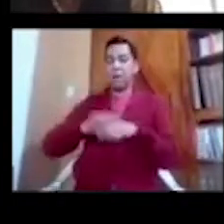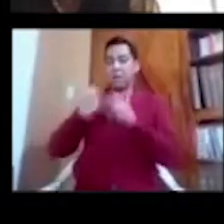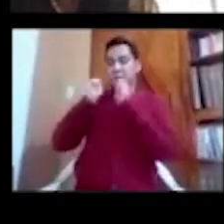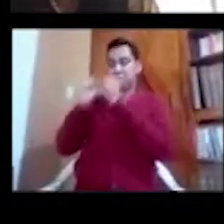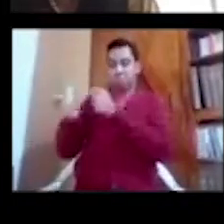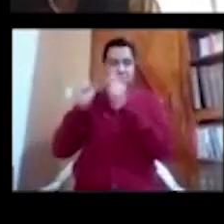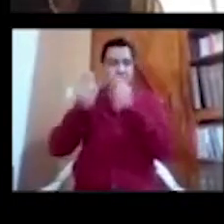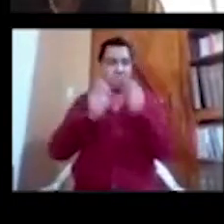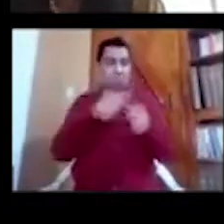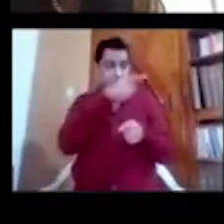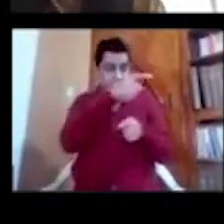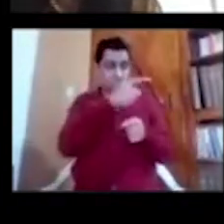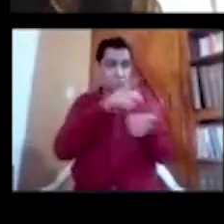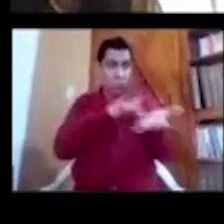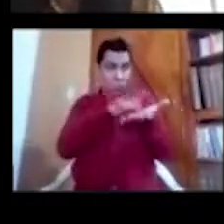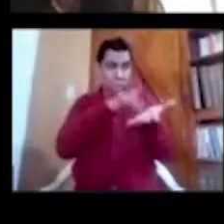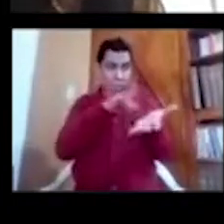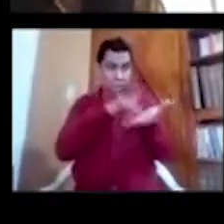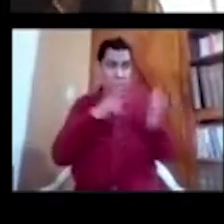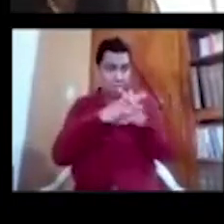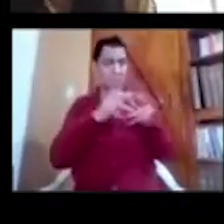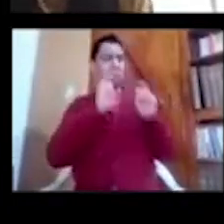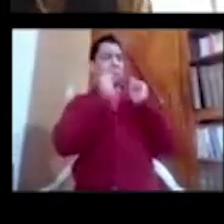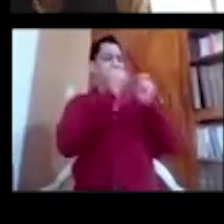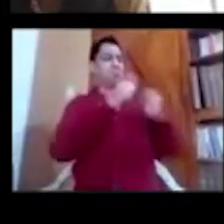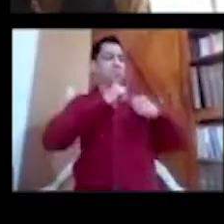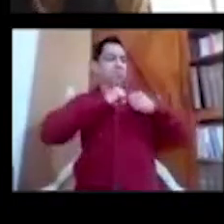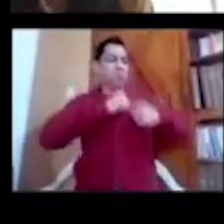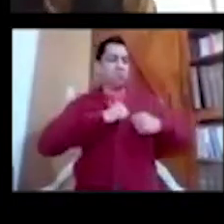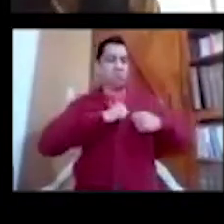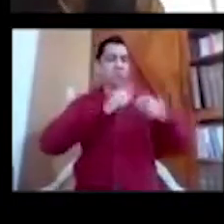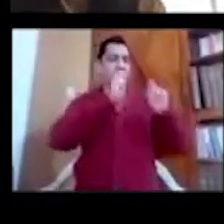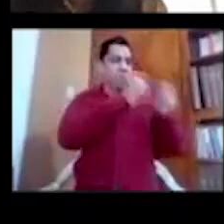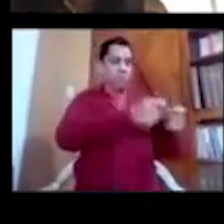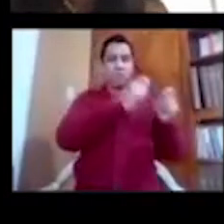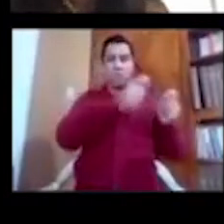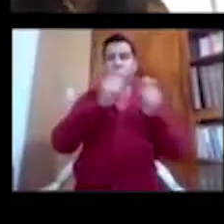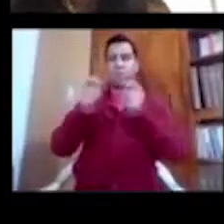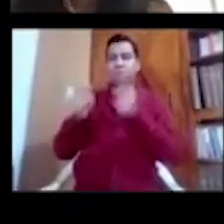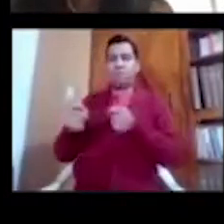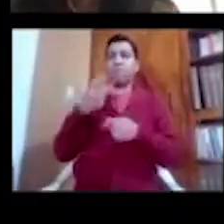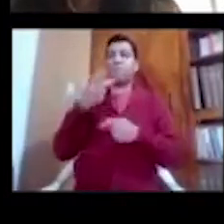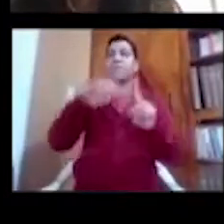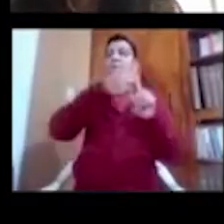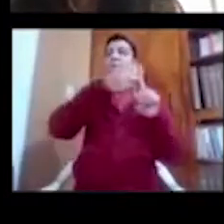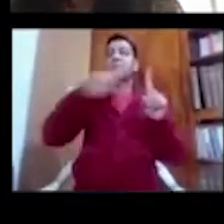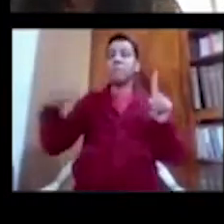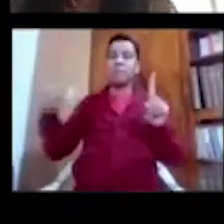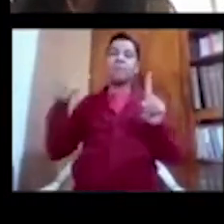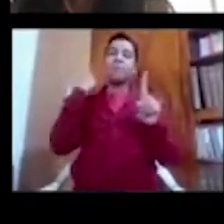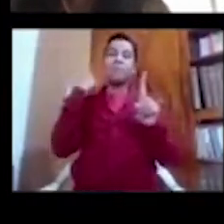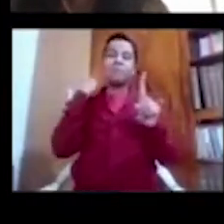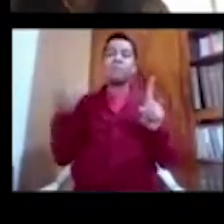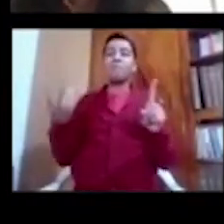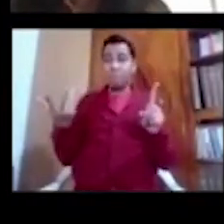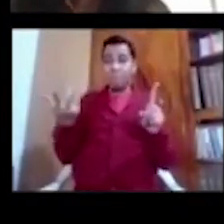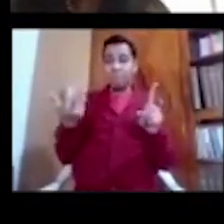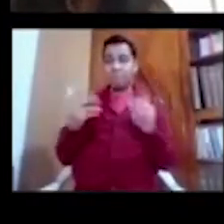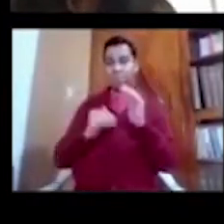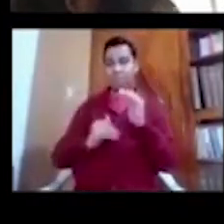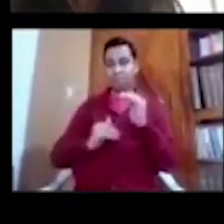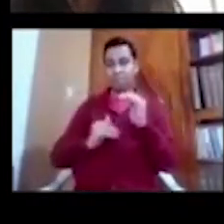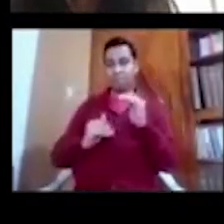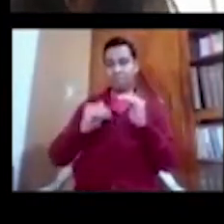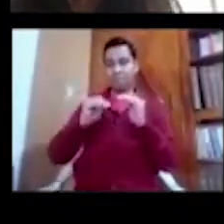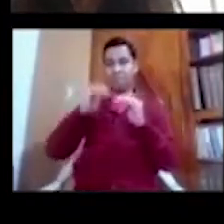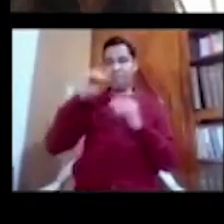estructura religiosa como desde la estructura política o la estructura militar, que gobierna a una ciudad-estado, en